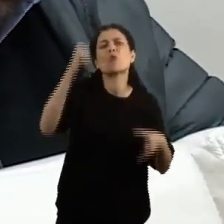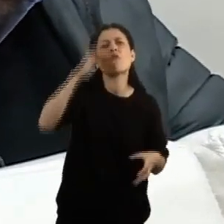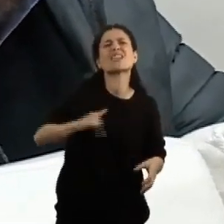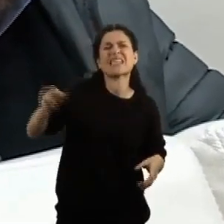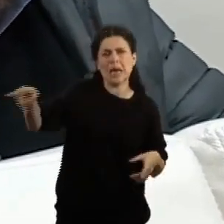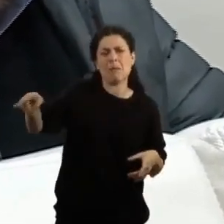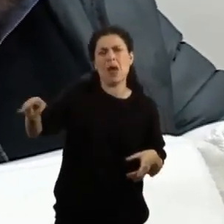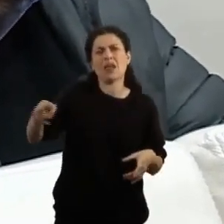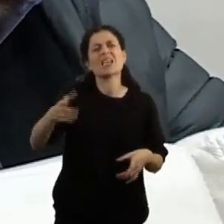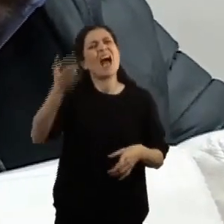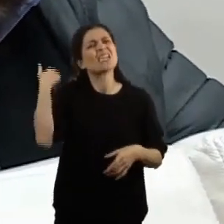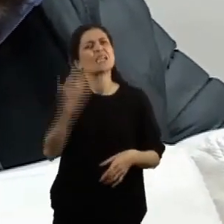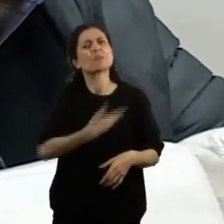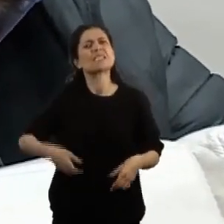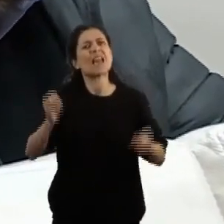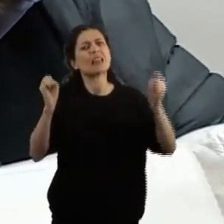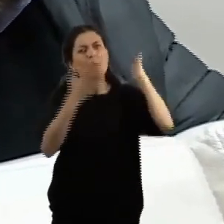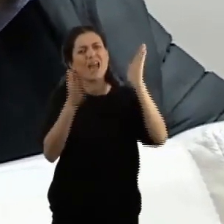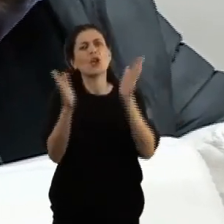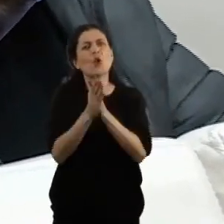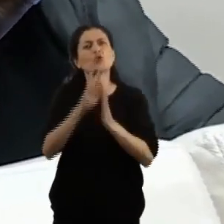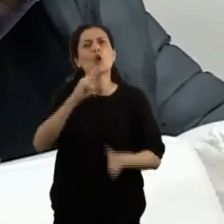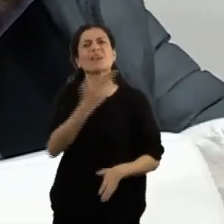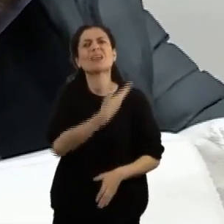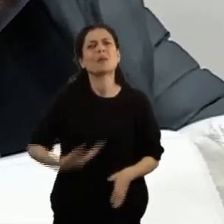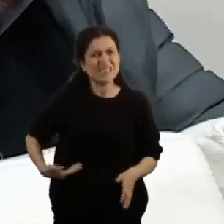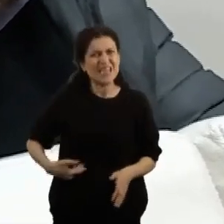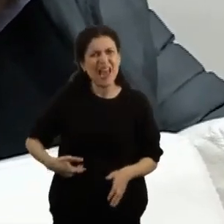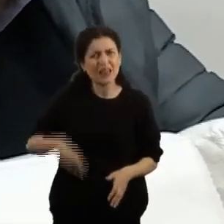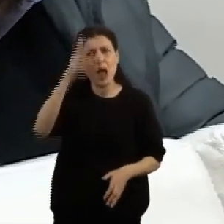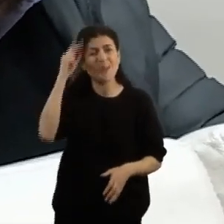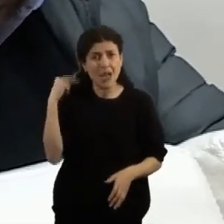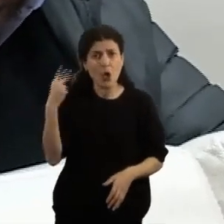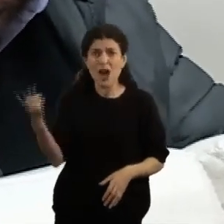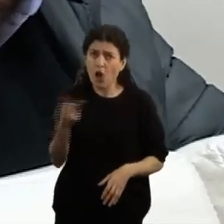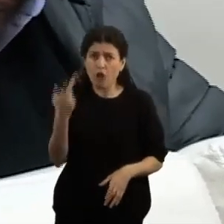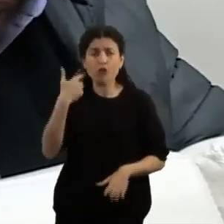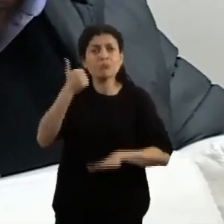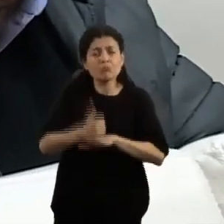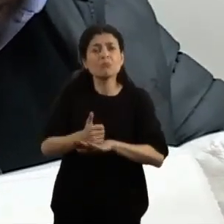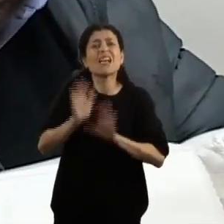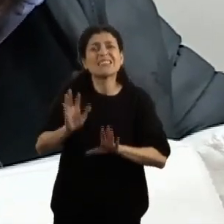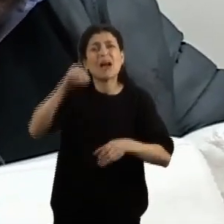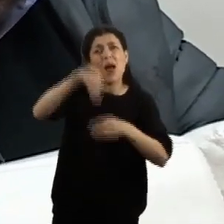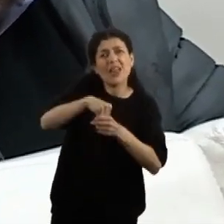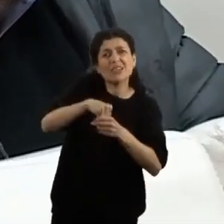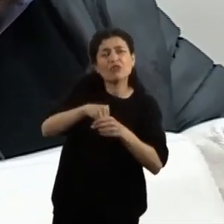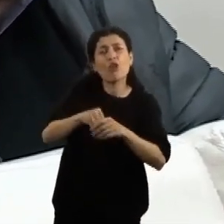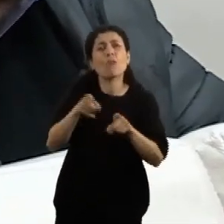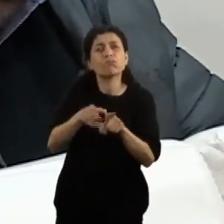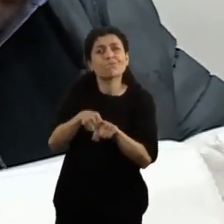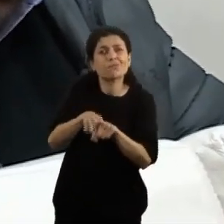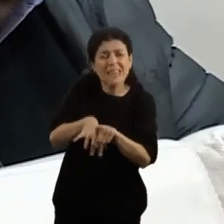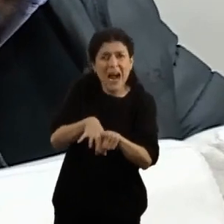el presidente ayer Milei, junto con la vicepresidenta Victoria Villarruel, estuvieron sobre el TAM-2, el tanque